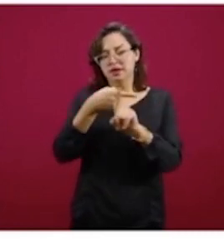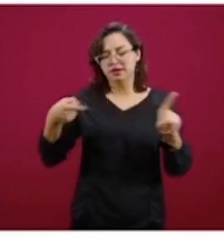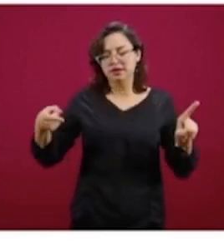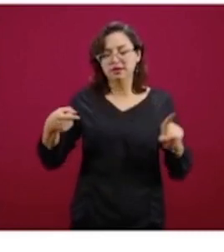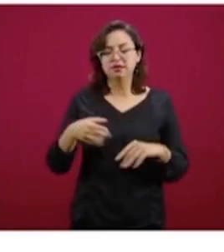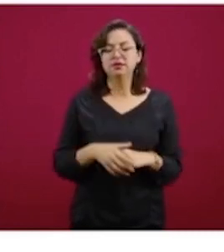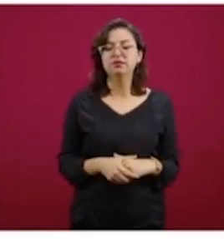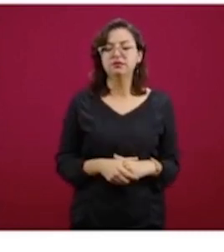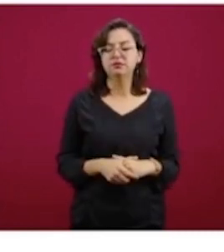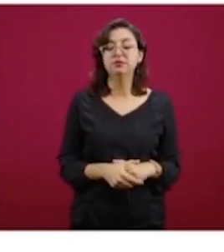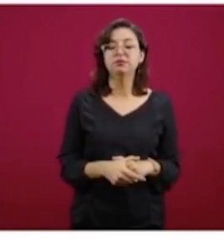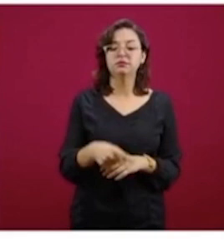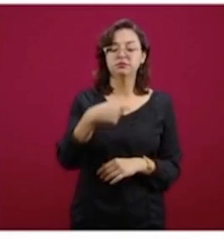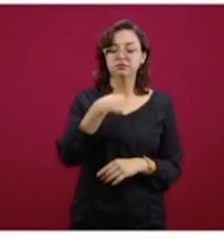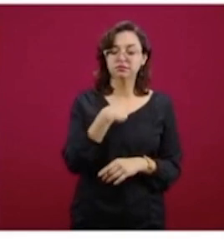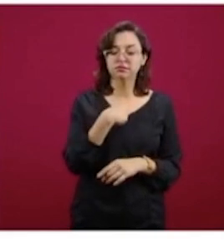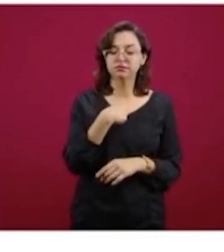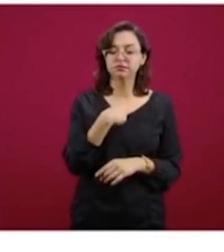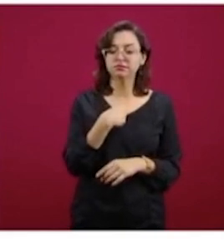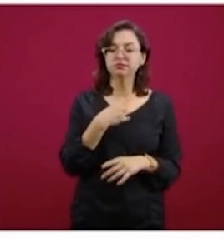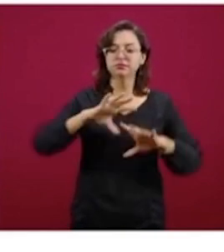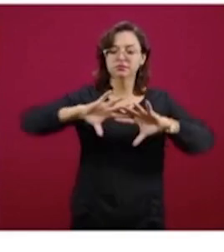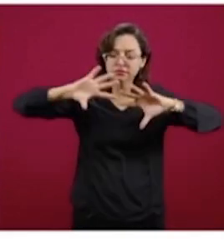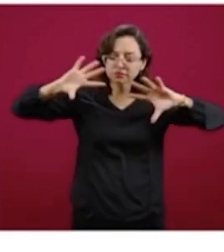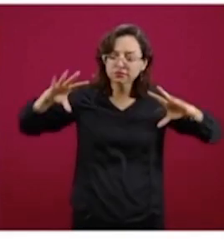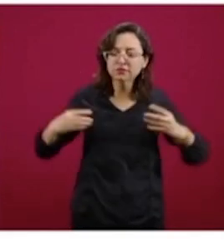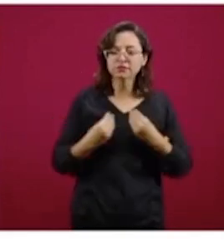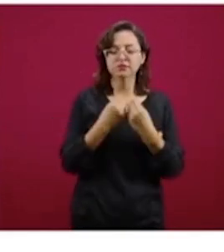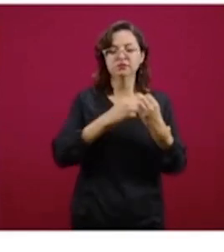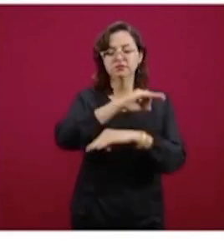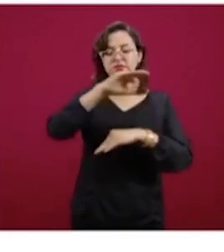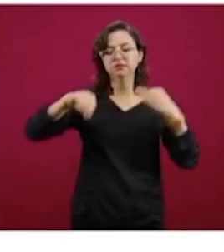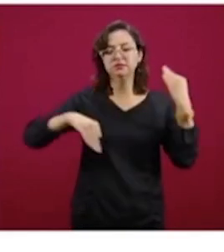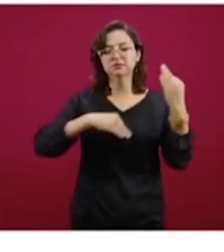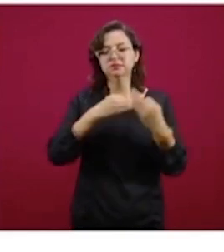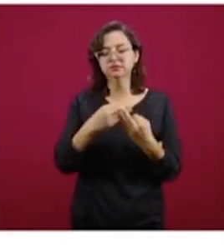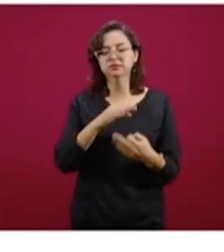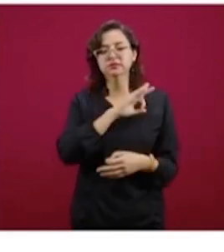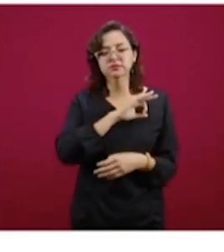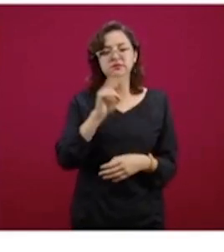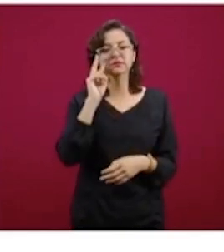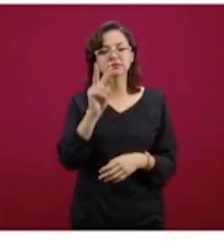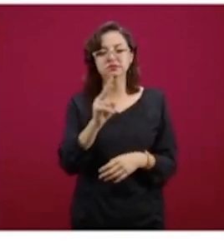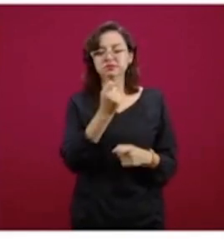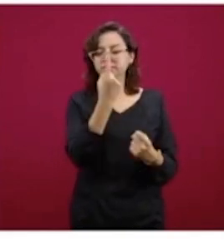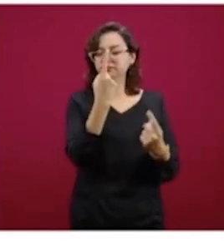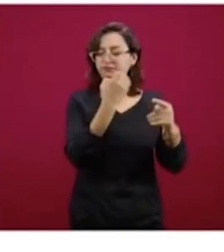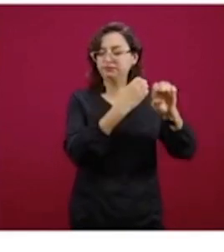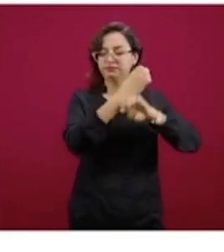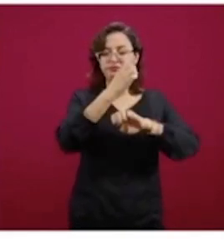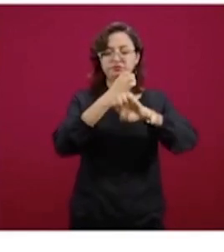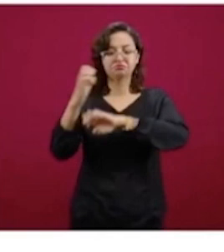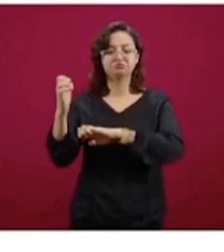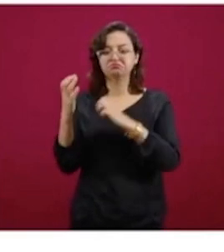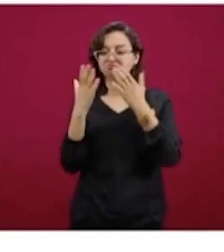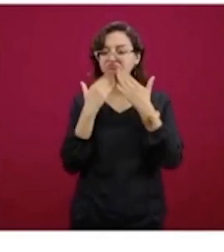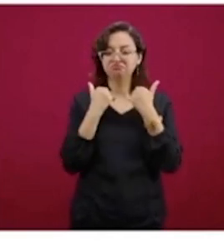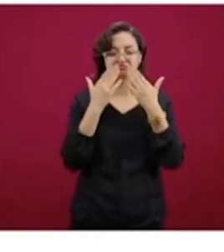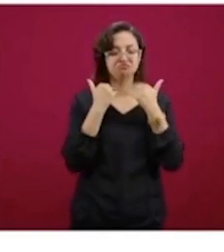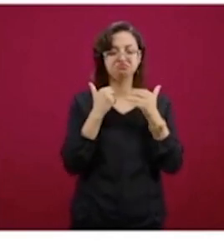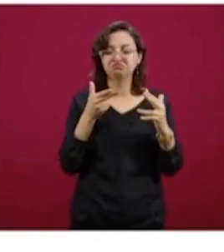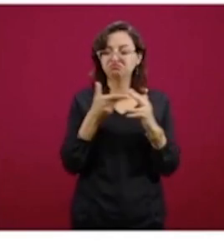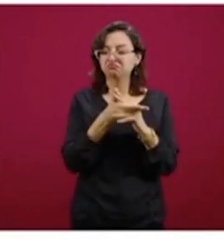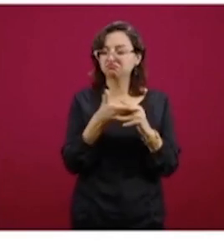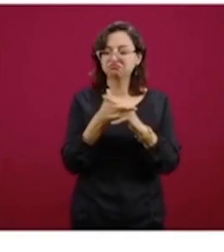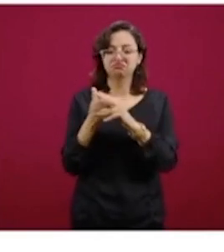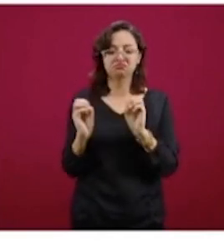Yo resaltaría acá en las cifras absolutas que hay estados que prácticamente no tienen